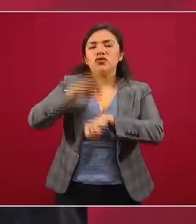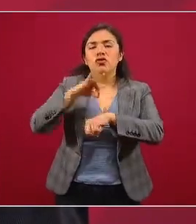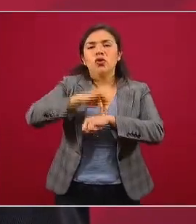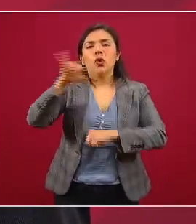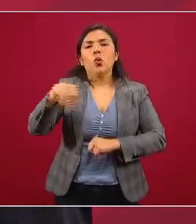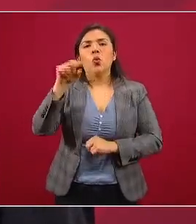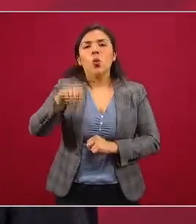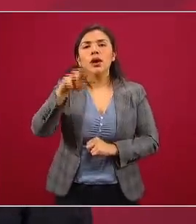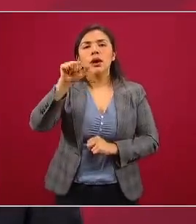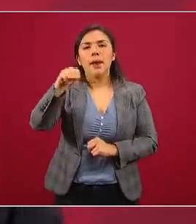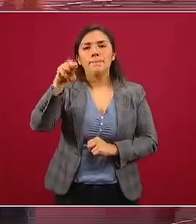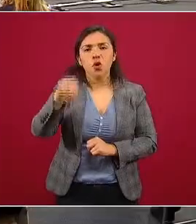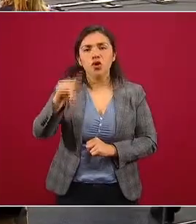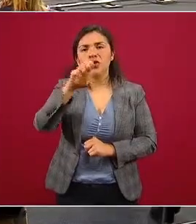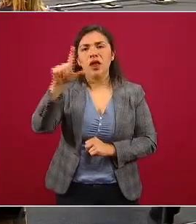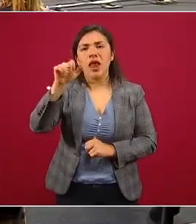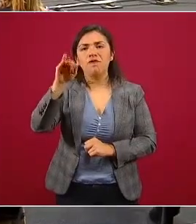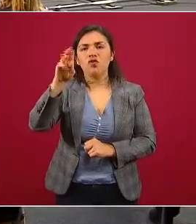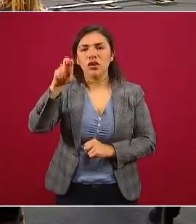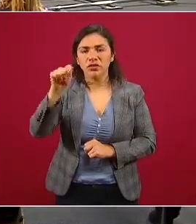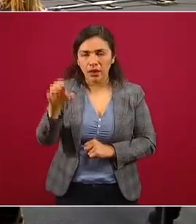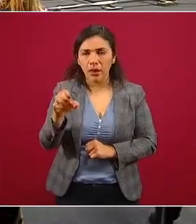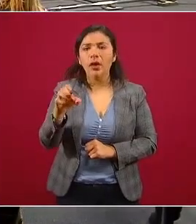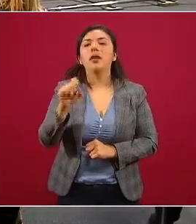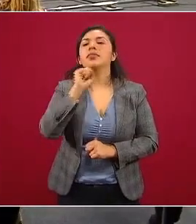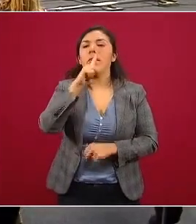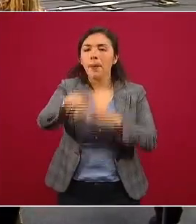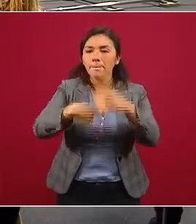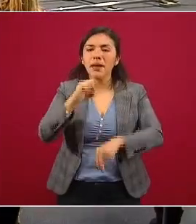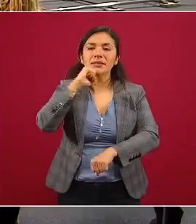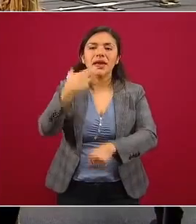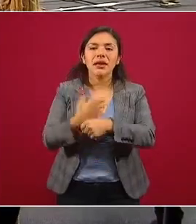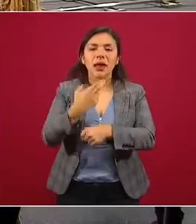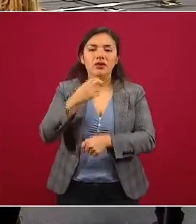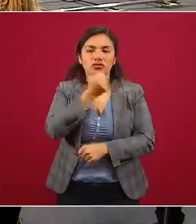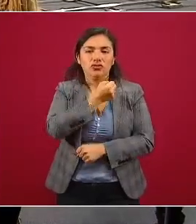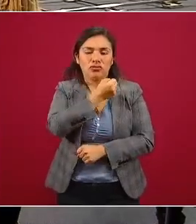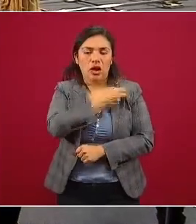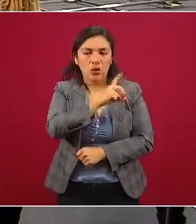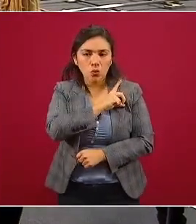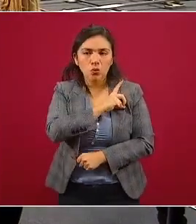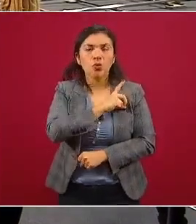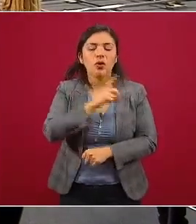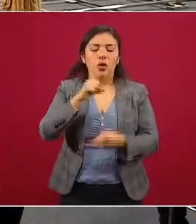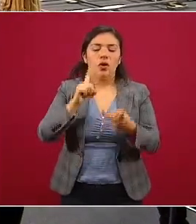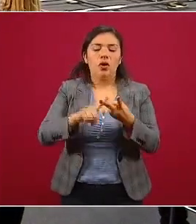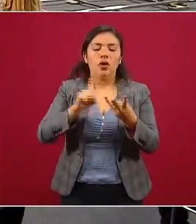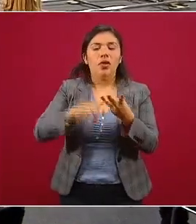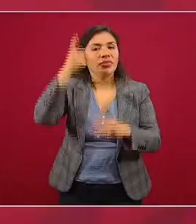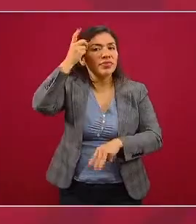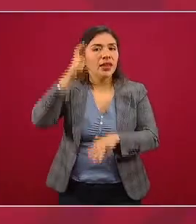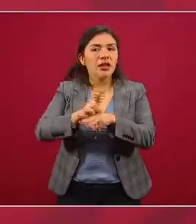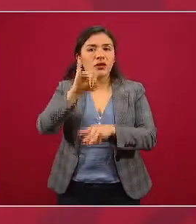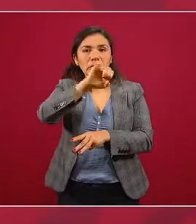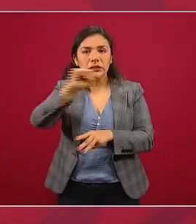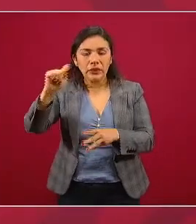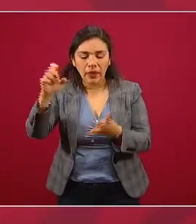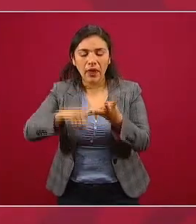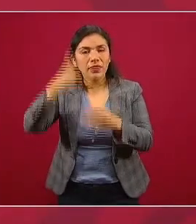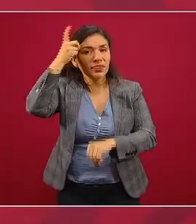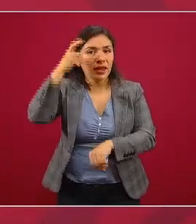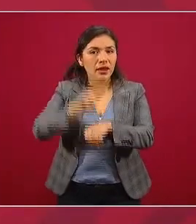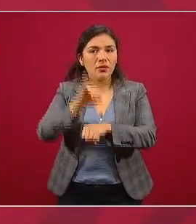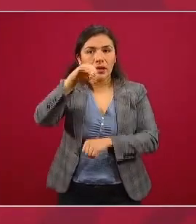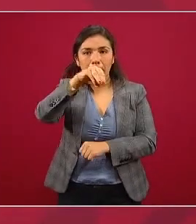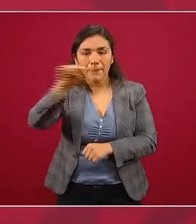Fuente, va a estar el secretario de Salud, el director del ISSSTE, el director del Seguro, el